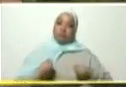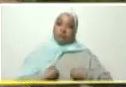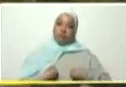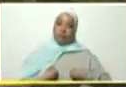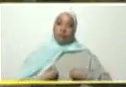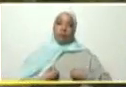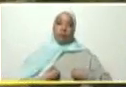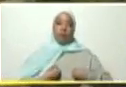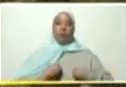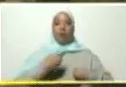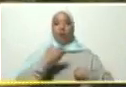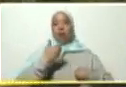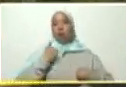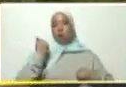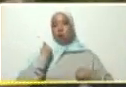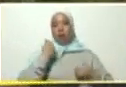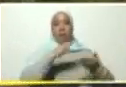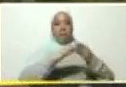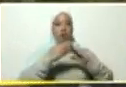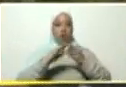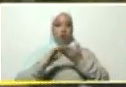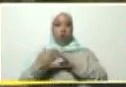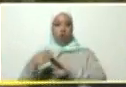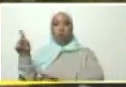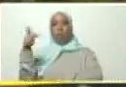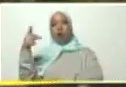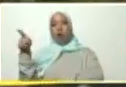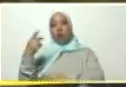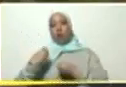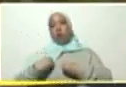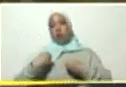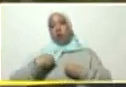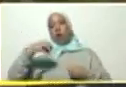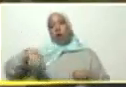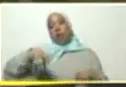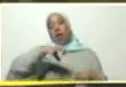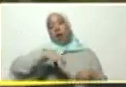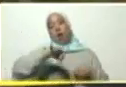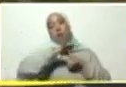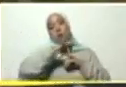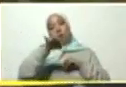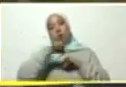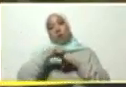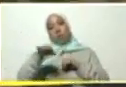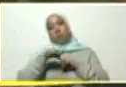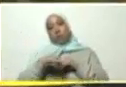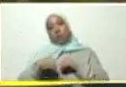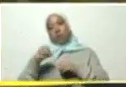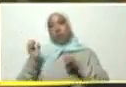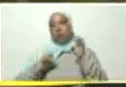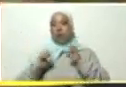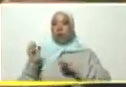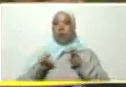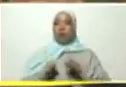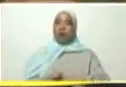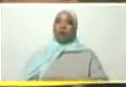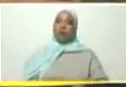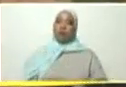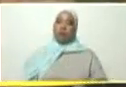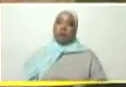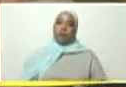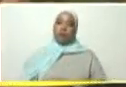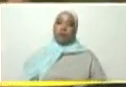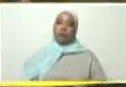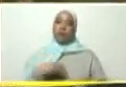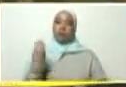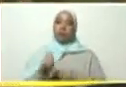la parroquia en el municipio y en las y en los Estados es una revisión presente de cada lista de cada lista luego